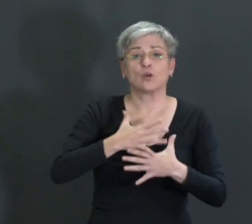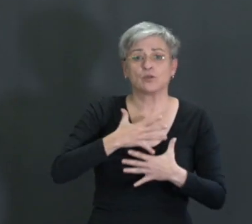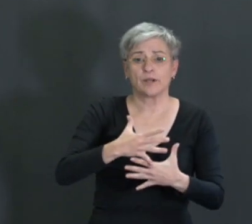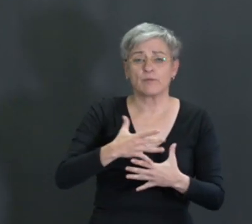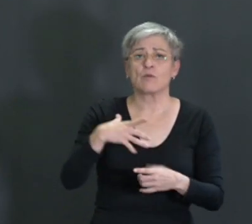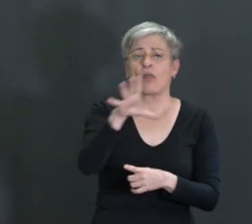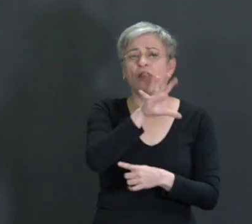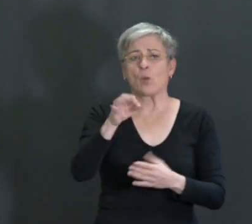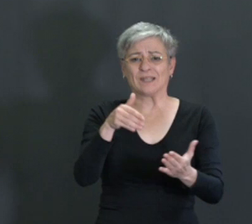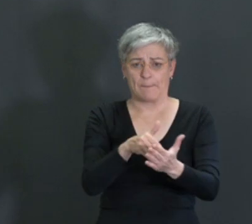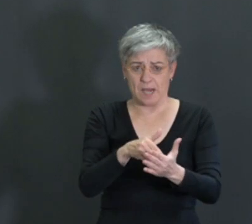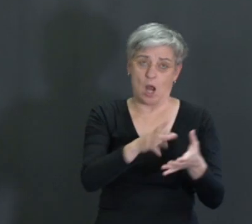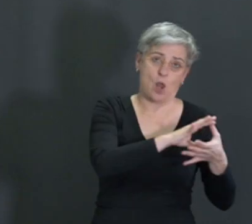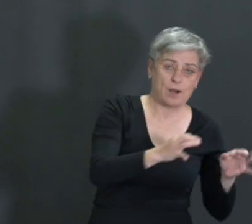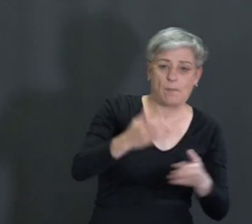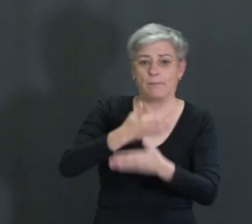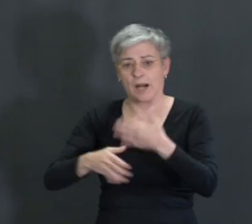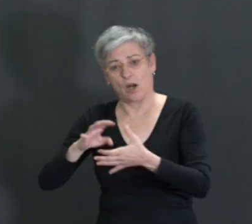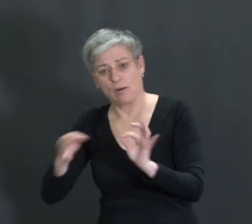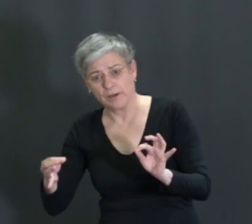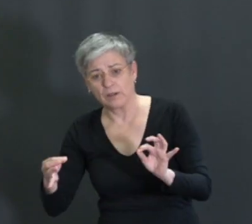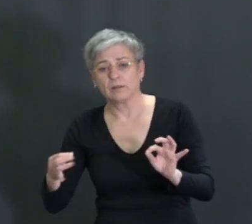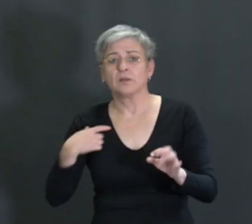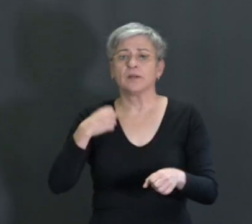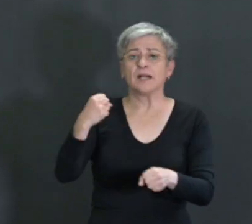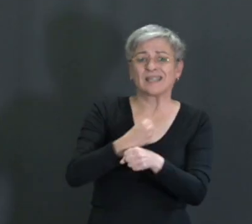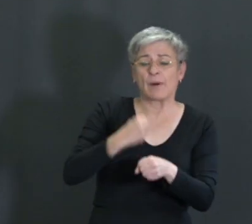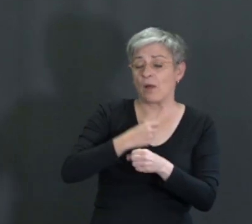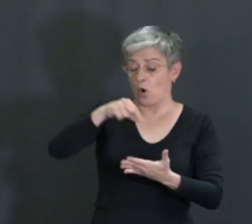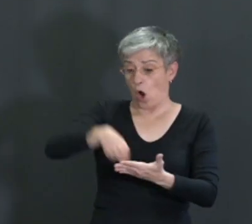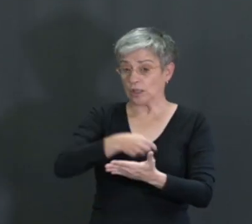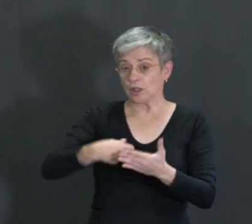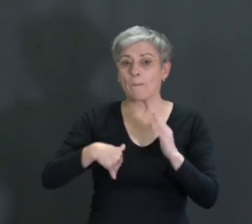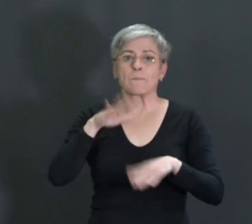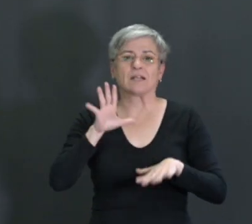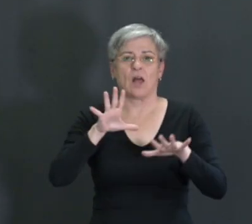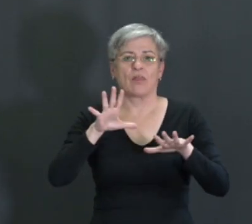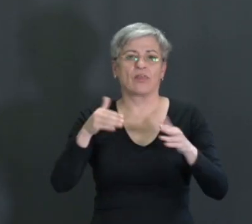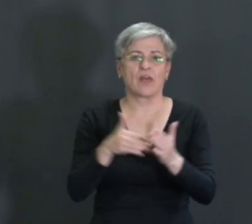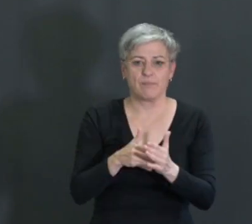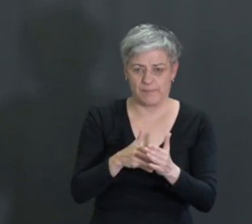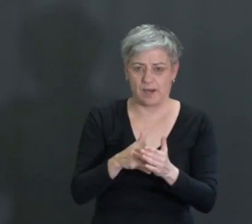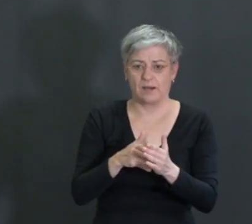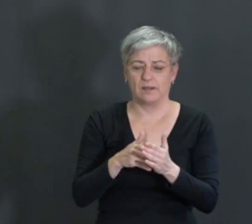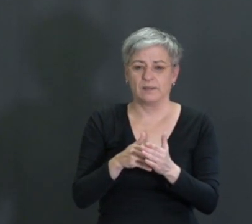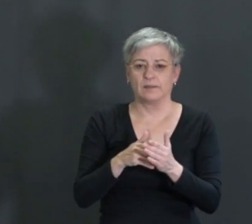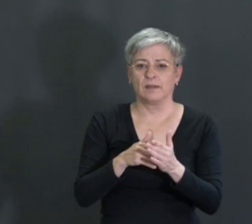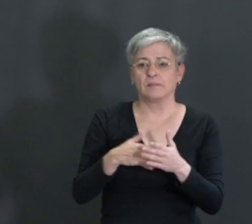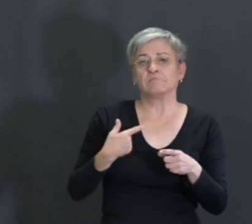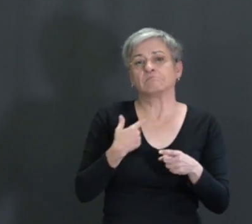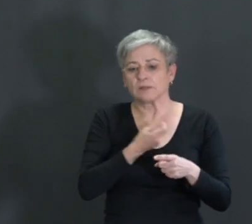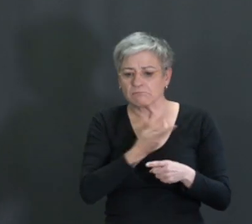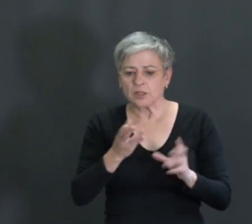olímpicos y paralímpicos, trabajadores contratados más de 10.000, pues ya vemos otro grupo que necesita una